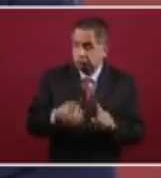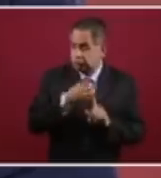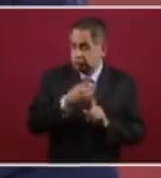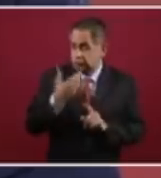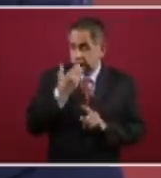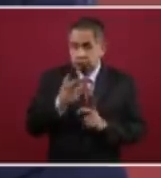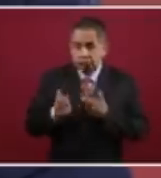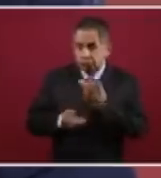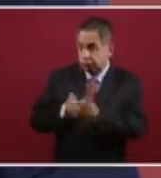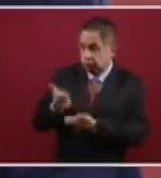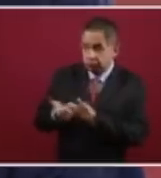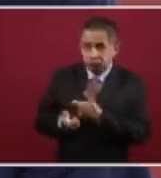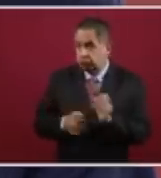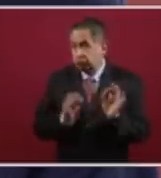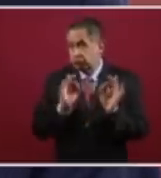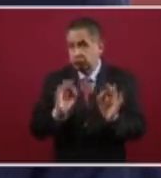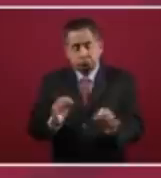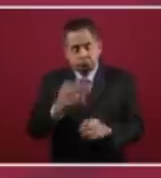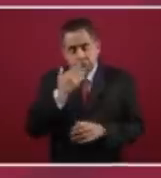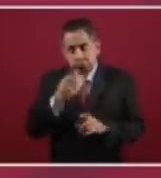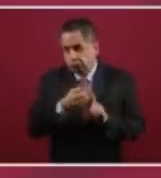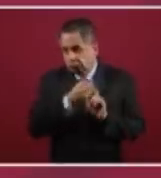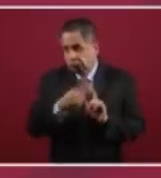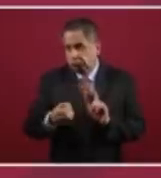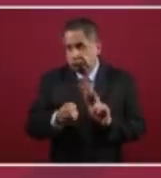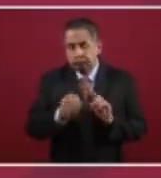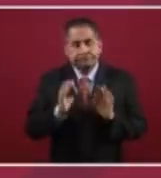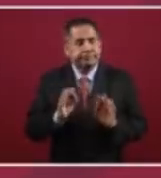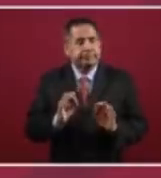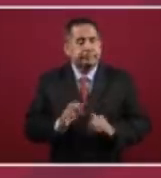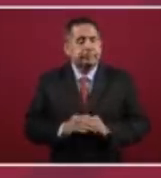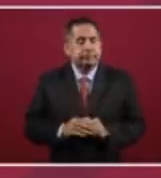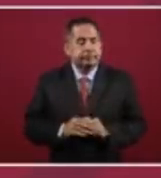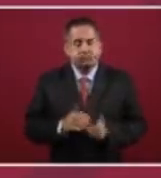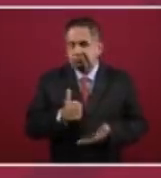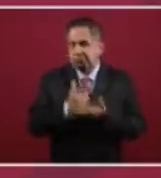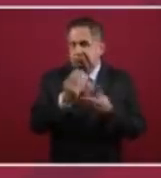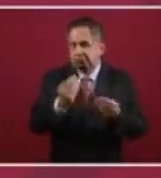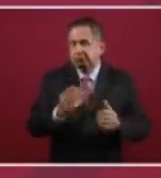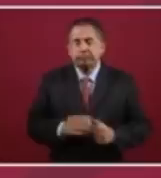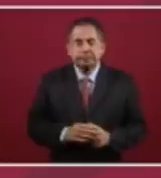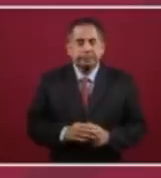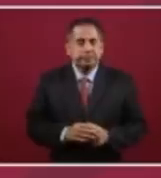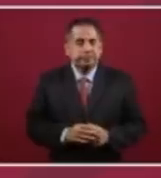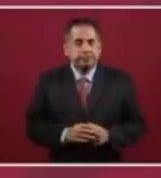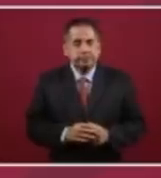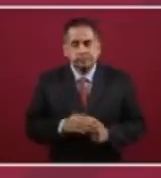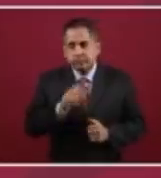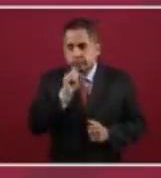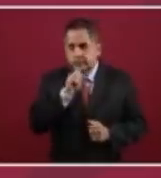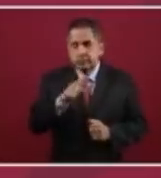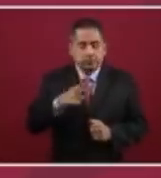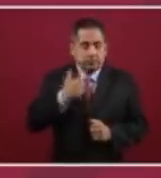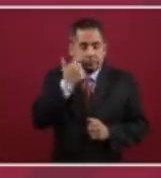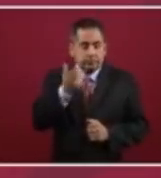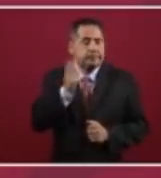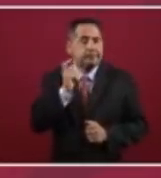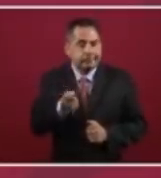para pagar impuestos y están contribuyendo. Y queremos que no